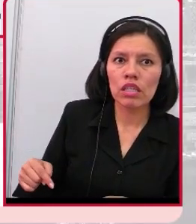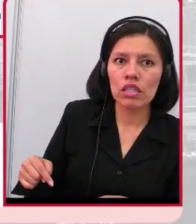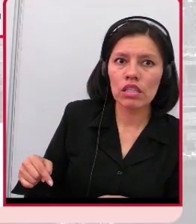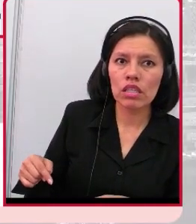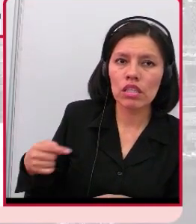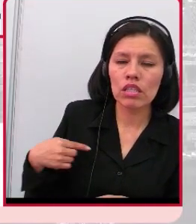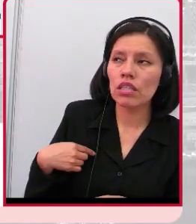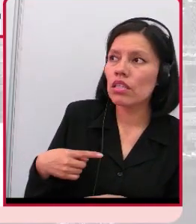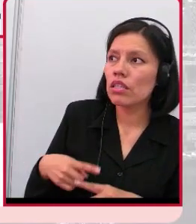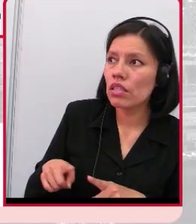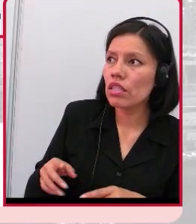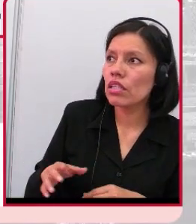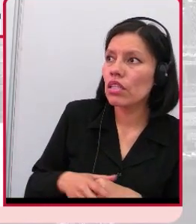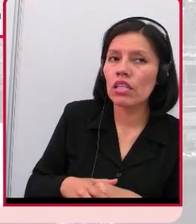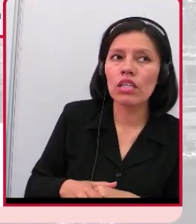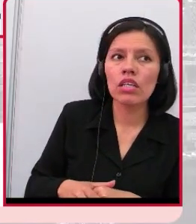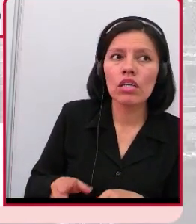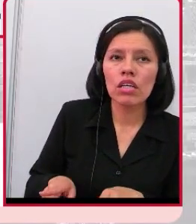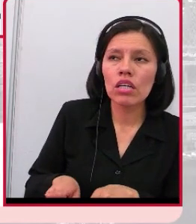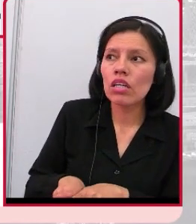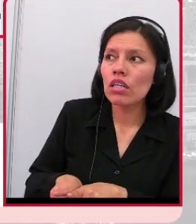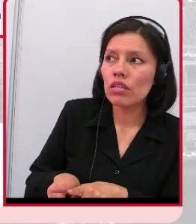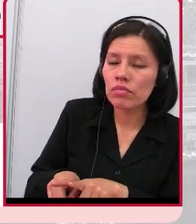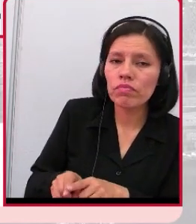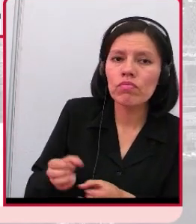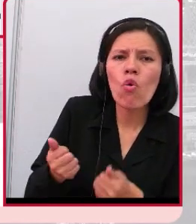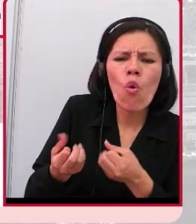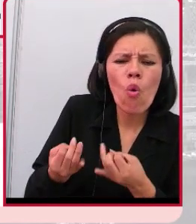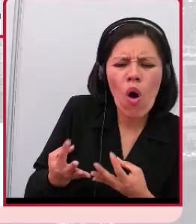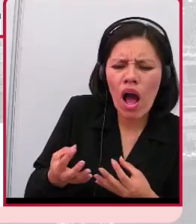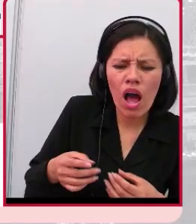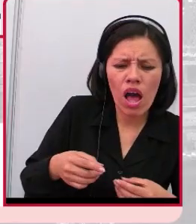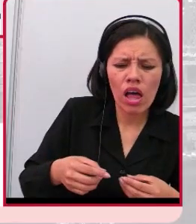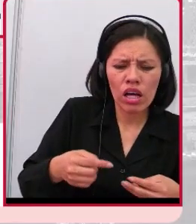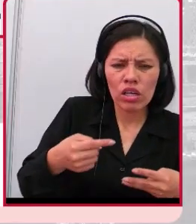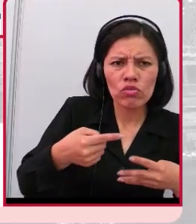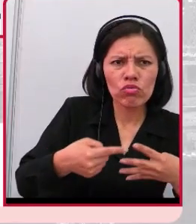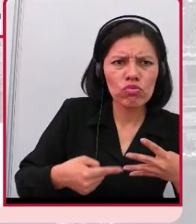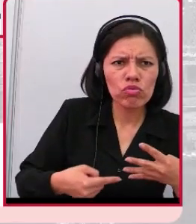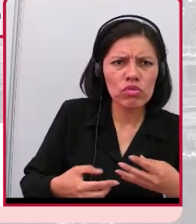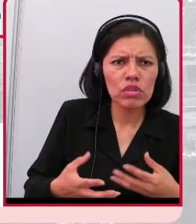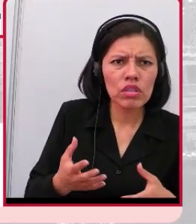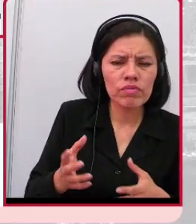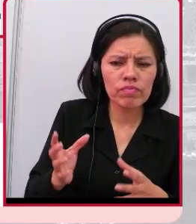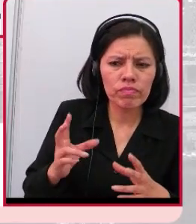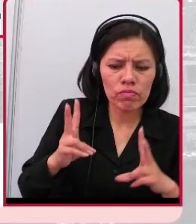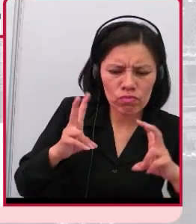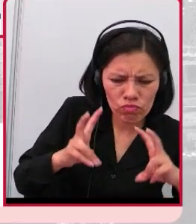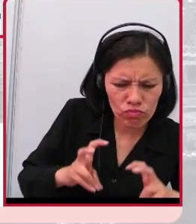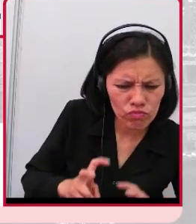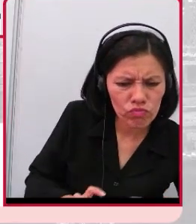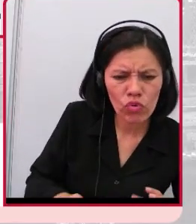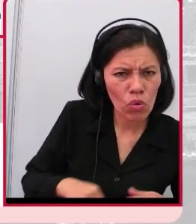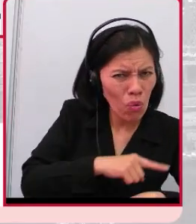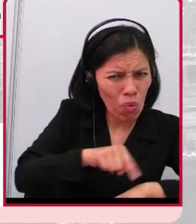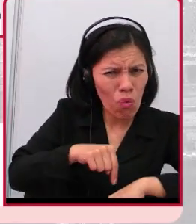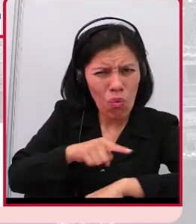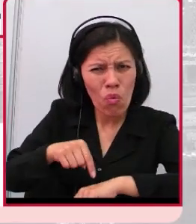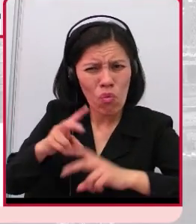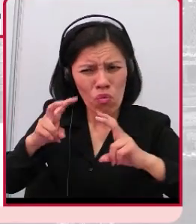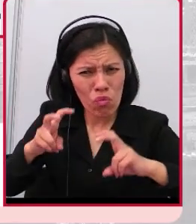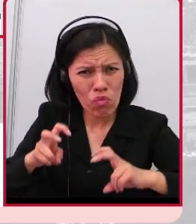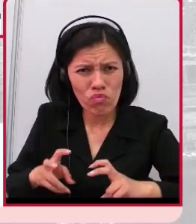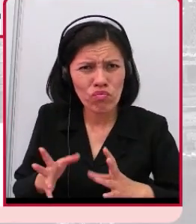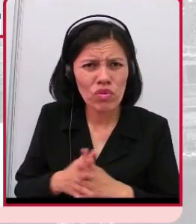se decidió cuáles iban a ser los flujos que iba a analizar. Pero también era algo importante. ¿Voy a analizar cada hora? No, la técnica no me